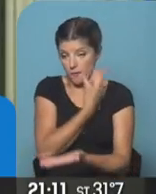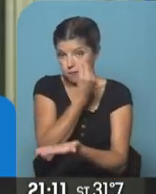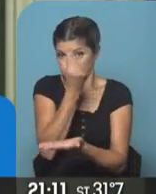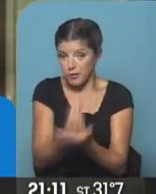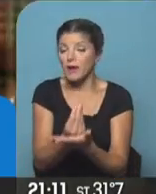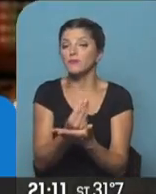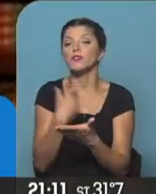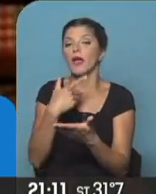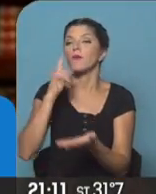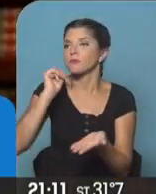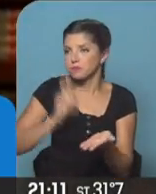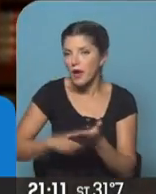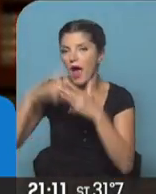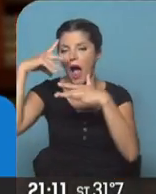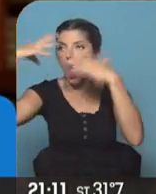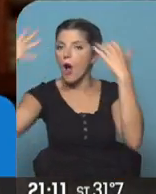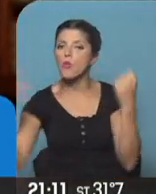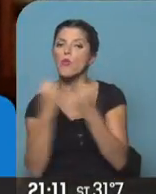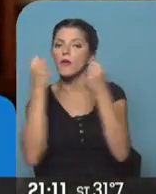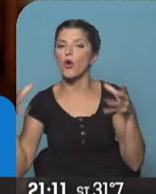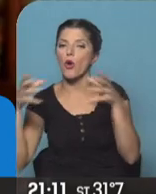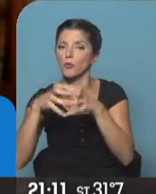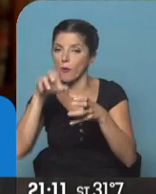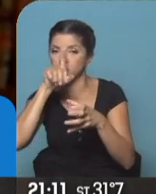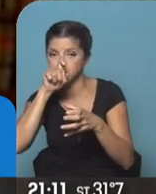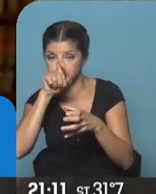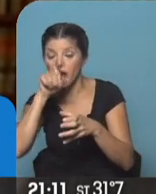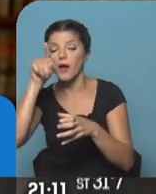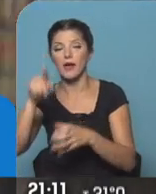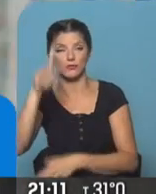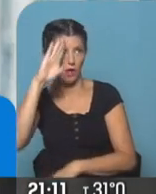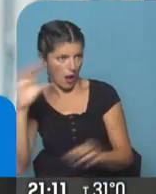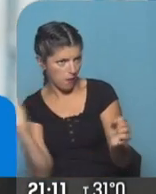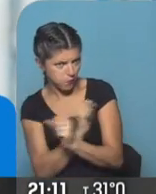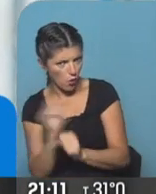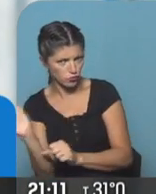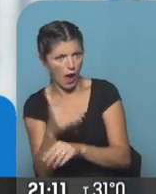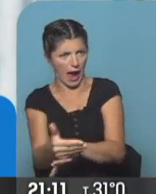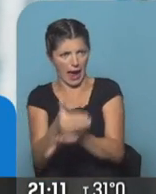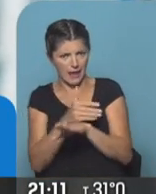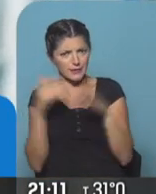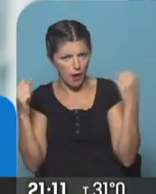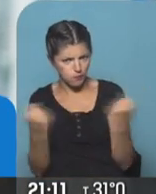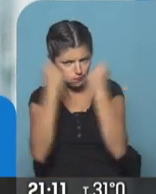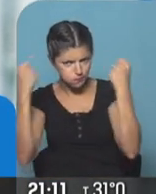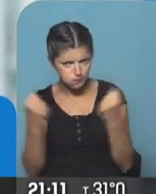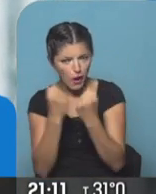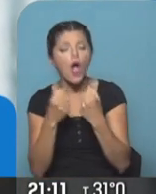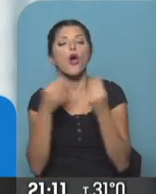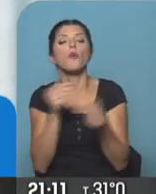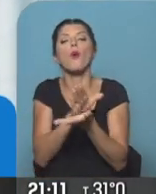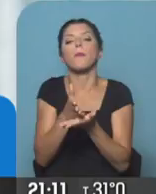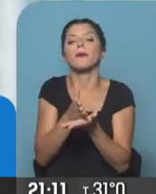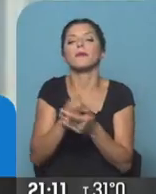acordar con los holdouts, Griesa convalidó todos los acuerdos alcanzados entre las partes a través del mediador